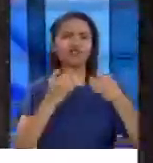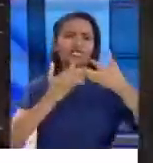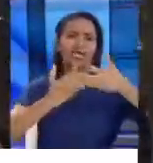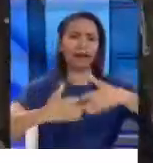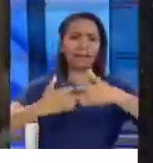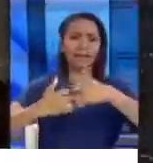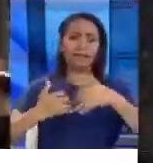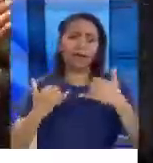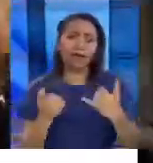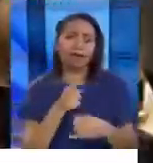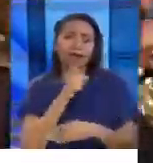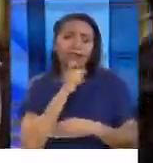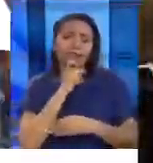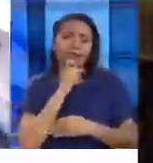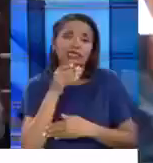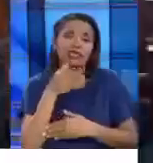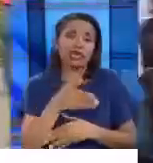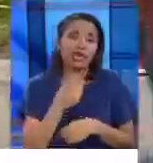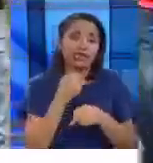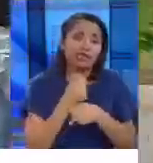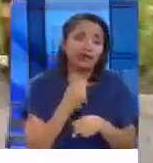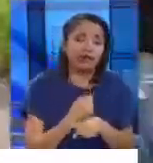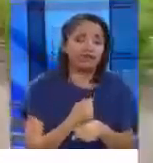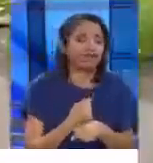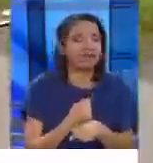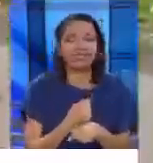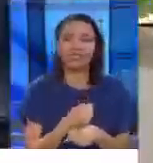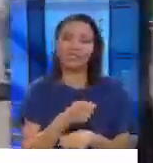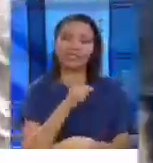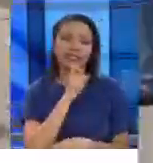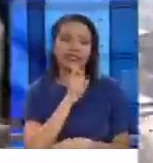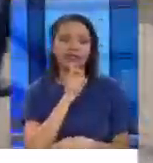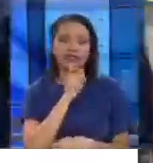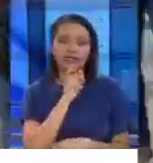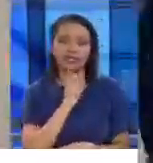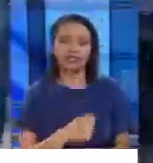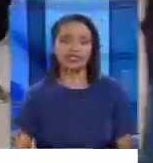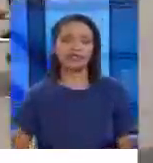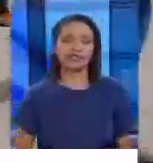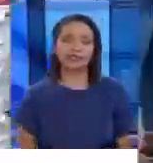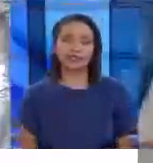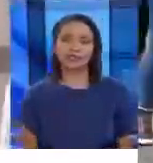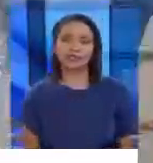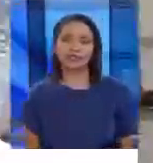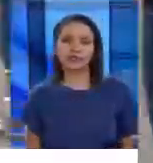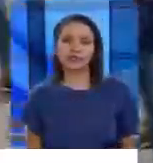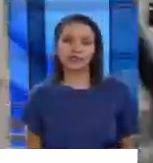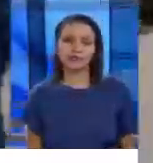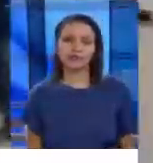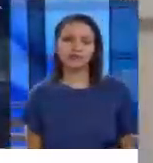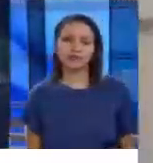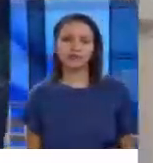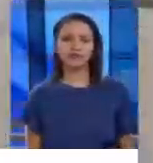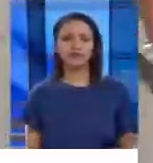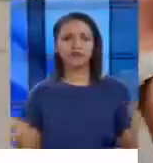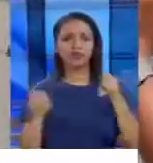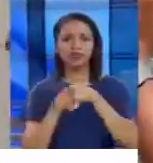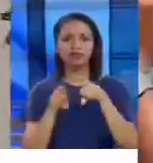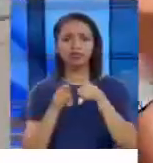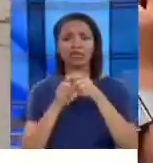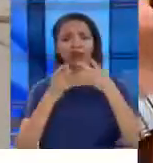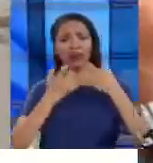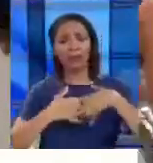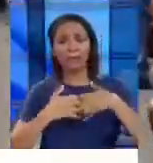visto seriamente impactada producto de los cierres intermitentes que ha habido aquí. Ya de hecho lo han mencionado por parte de la Cámara de